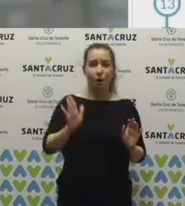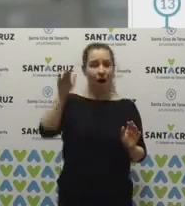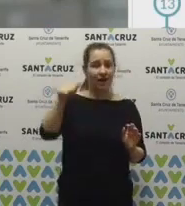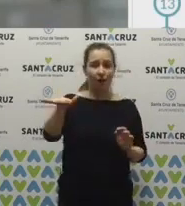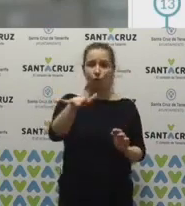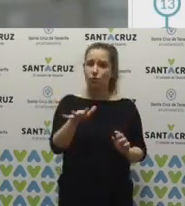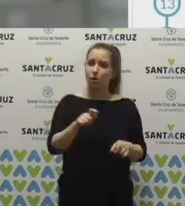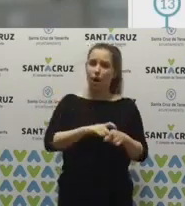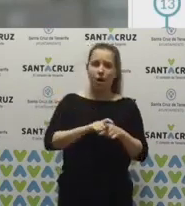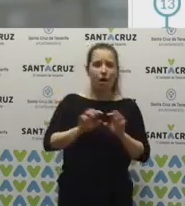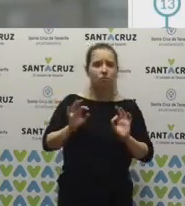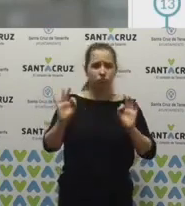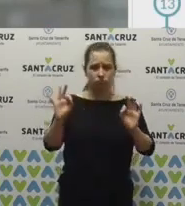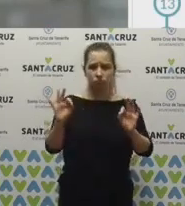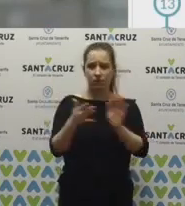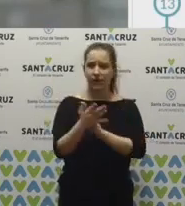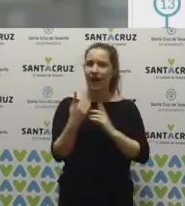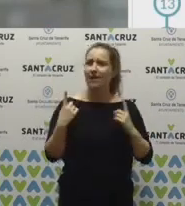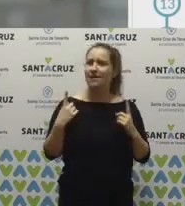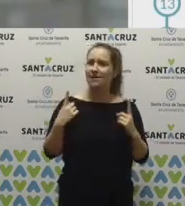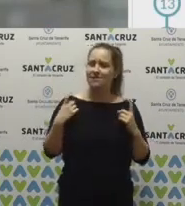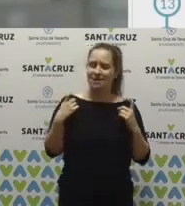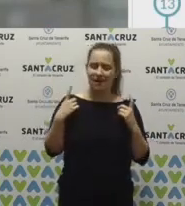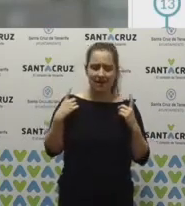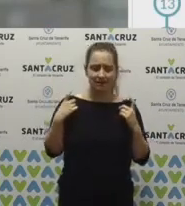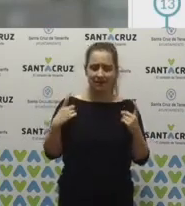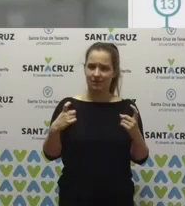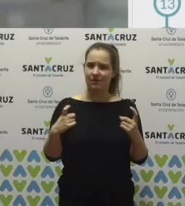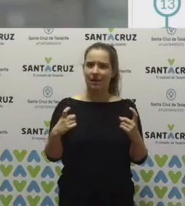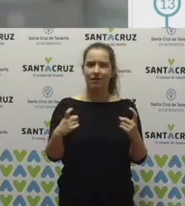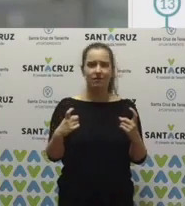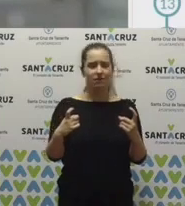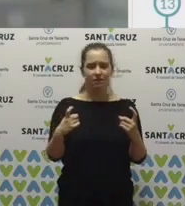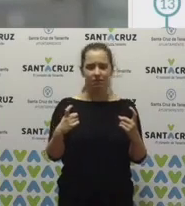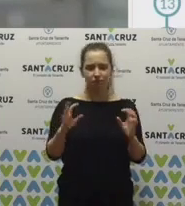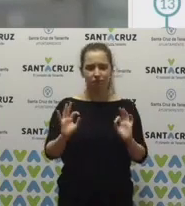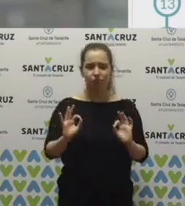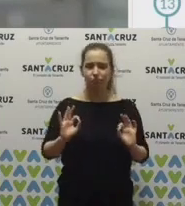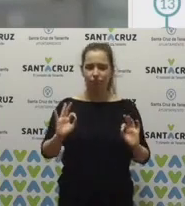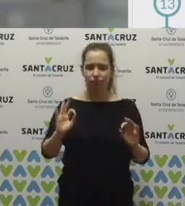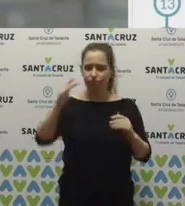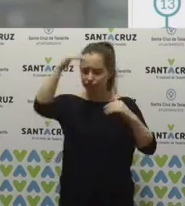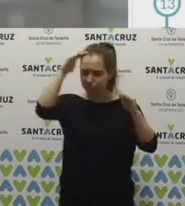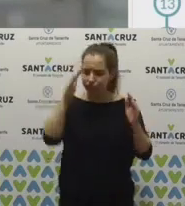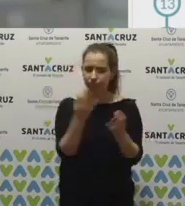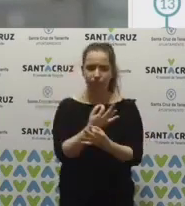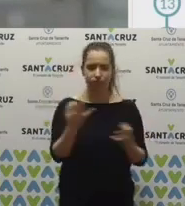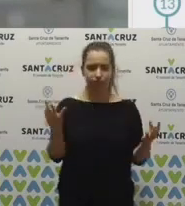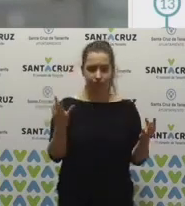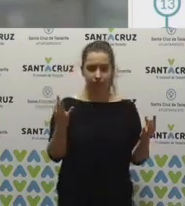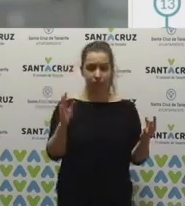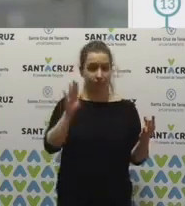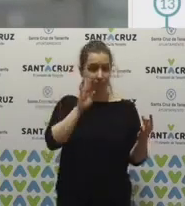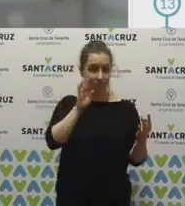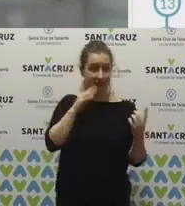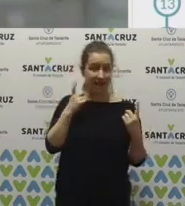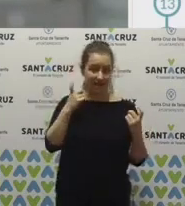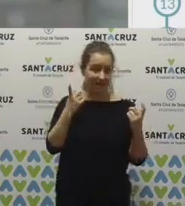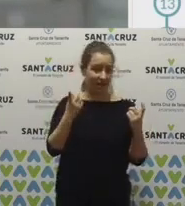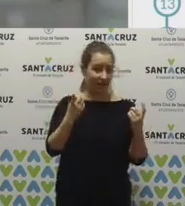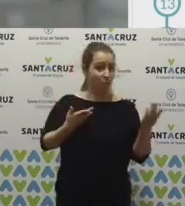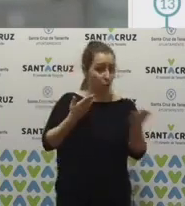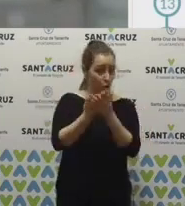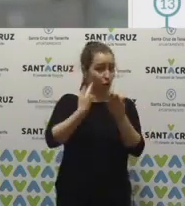hacer innecesario abundar en las especiales necesidades a las que nos referimos preferimos en esta moción